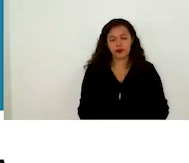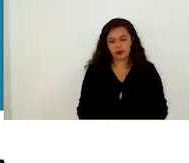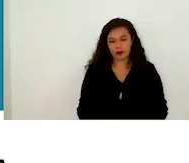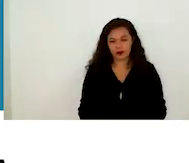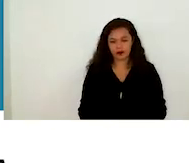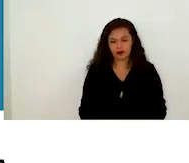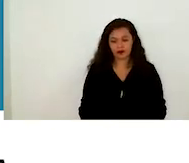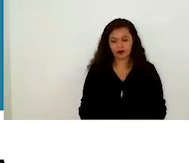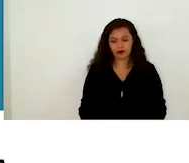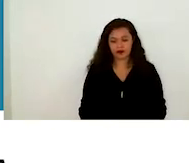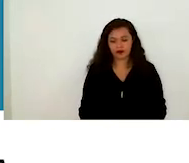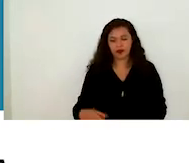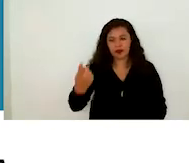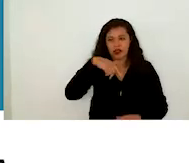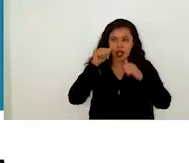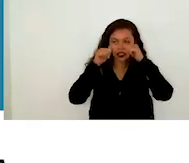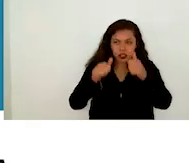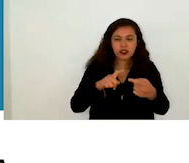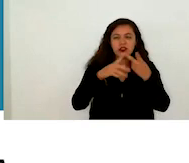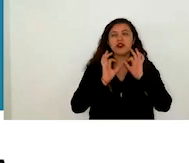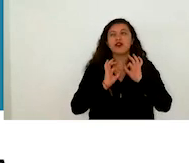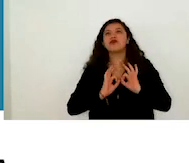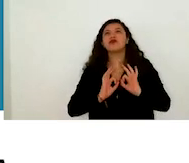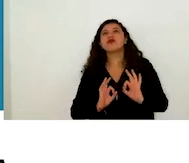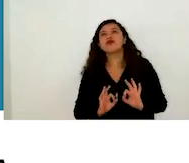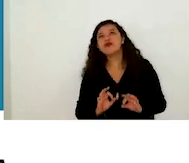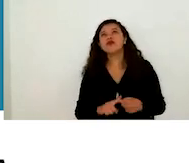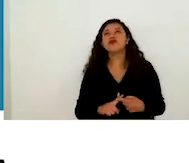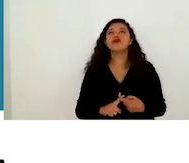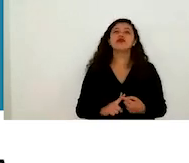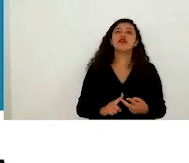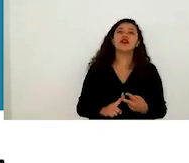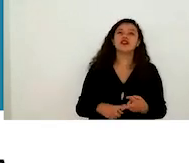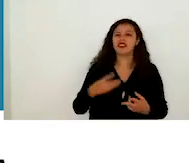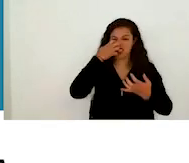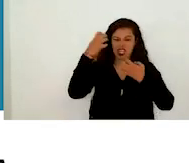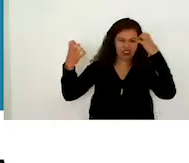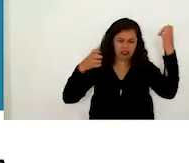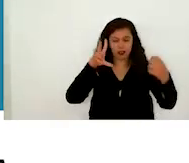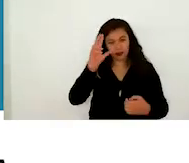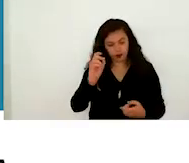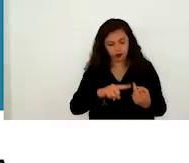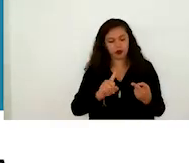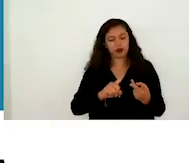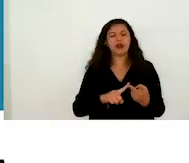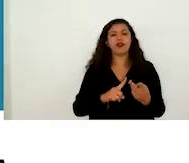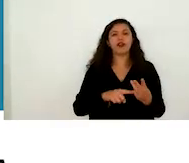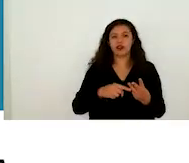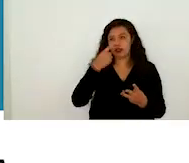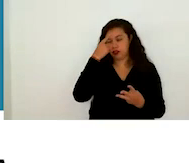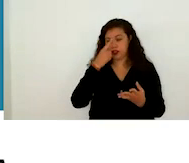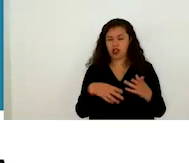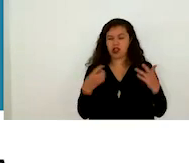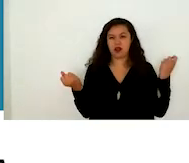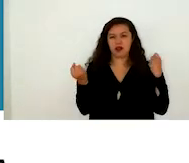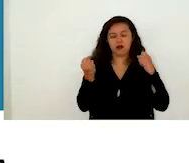si ponen atención si son relajados si no grita si no quiere imponer su